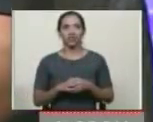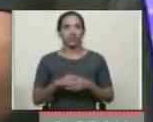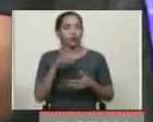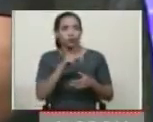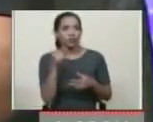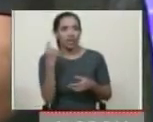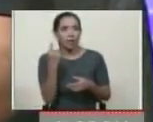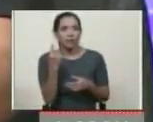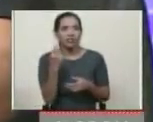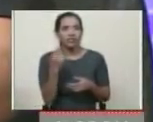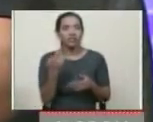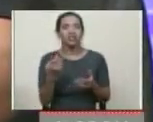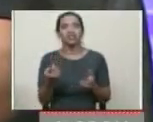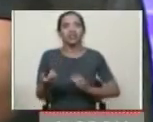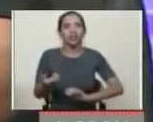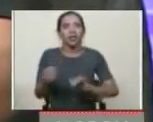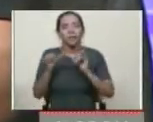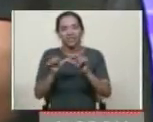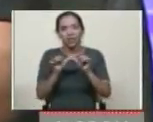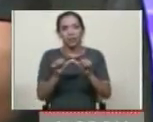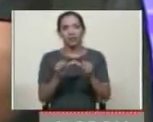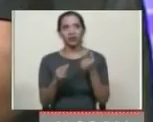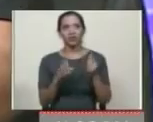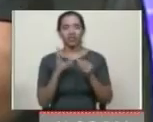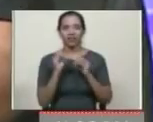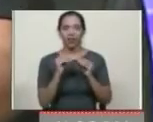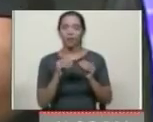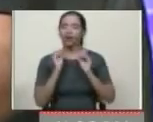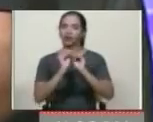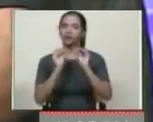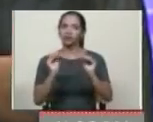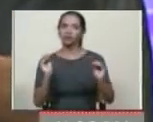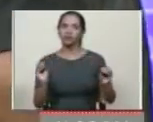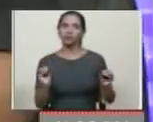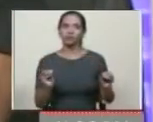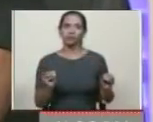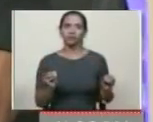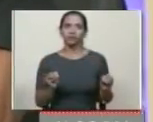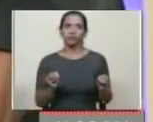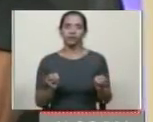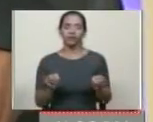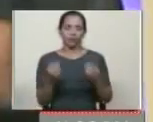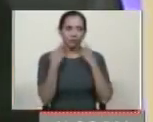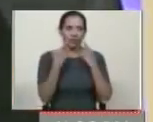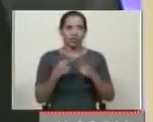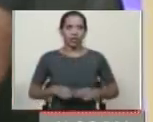Hay que cambiar los precisamente egos. Cuando arrancábamos el programa yo hacía un llamado, porque mira,